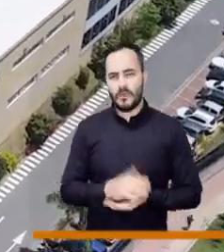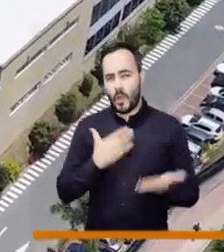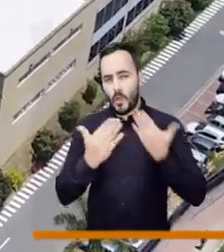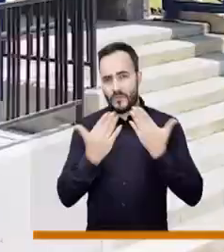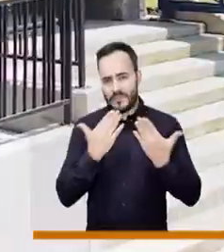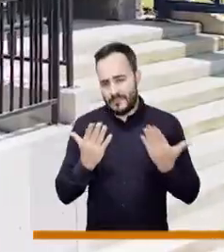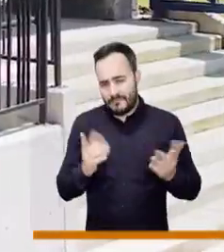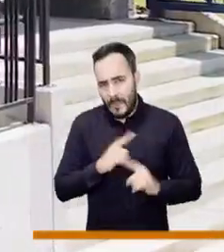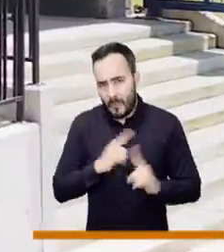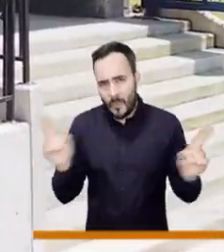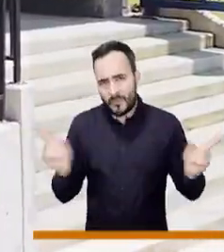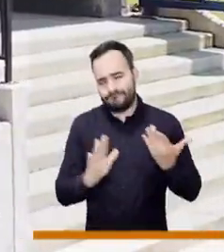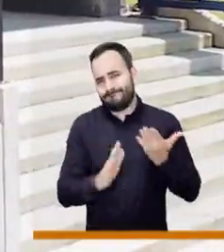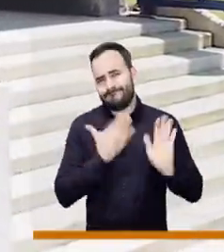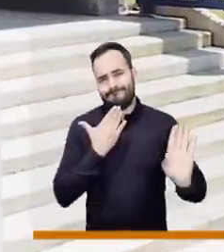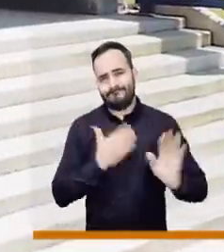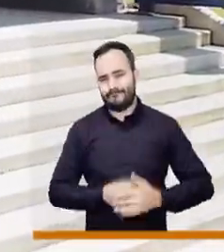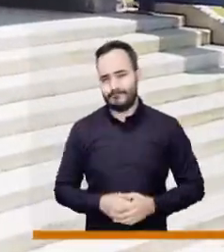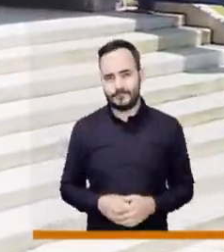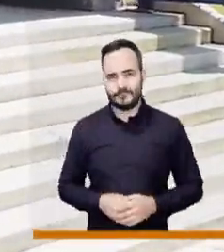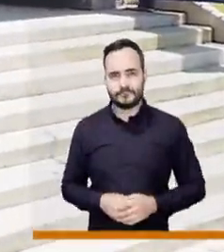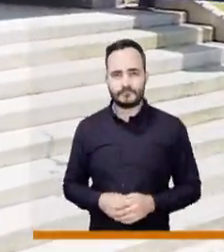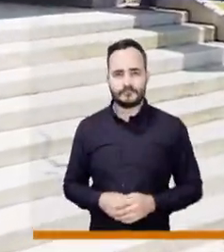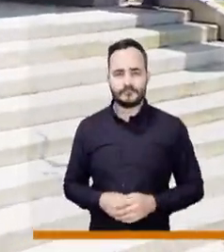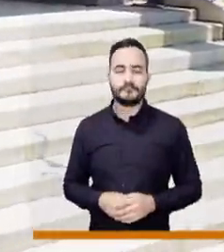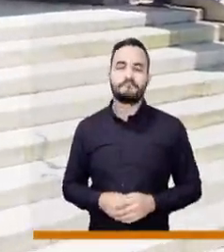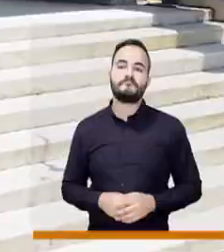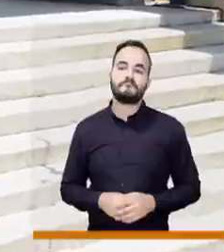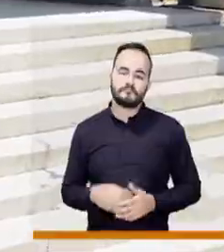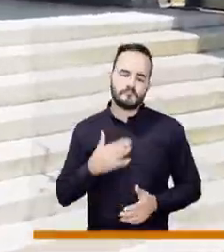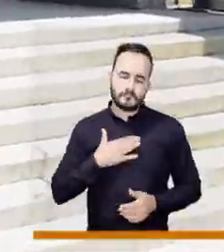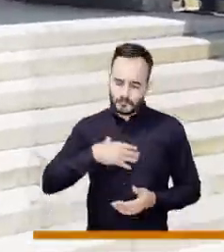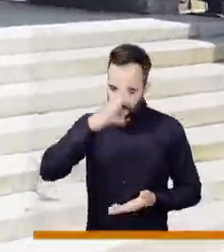no hay confianza. Doctor Luis Bernal. No, yo pienso